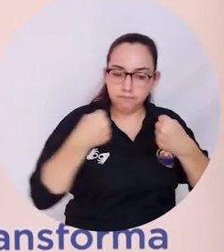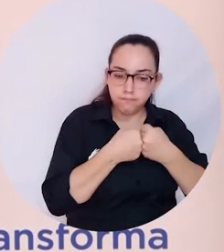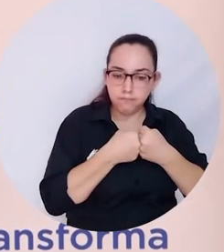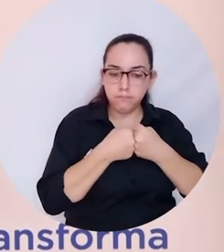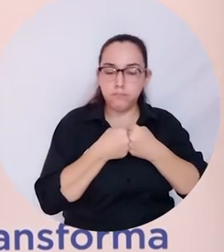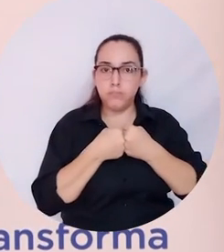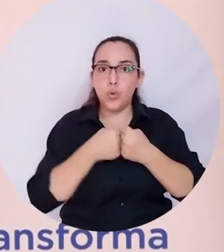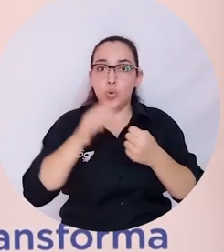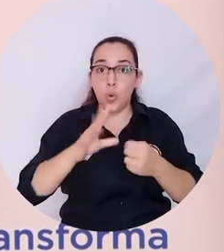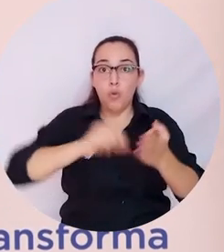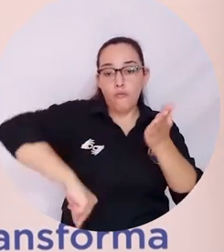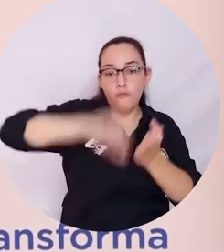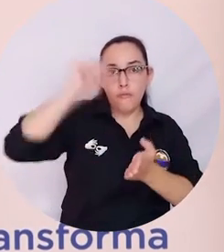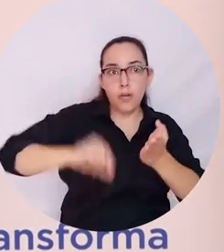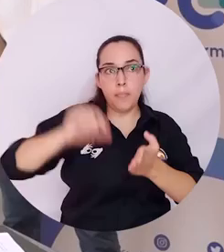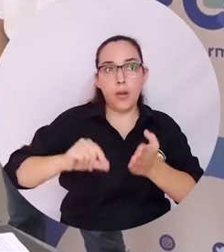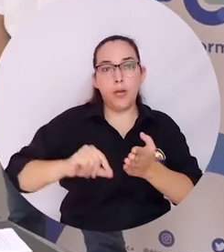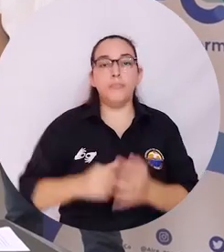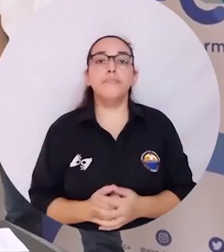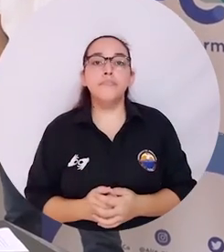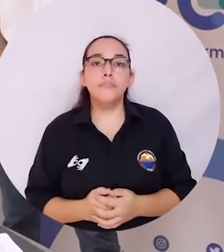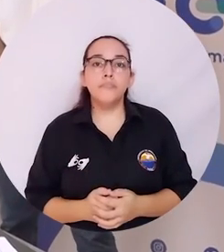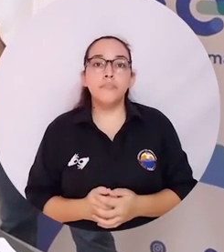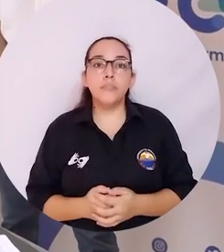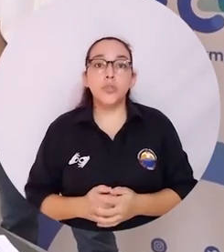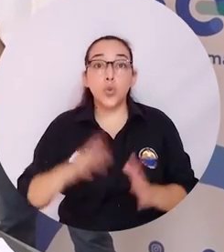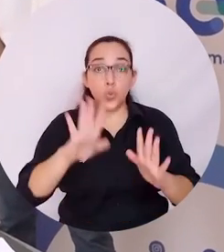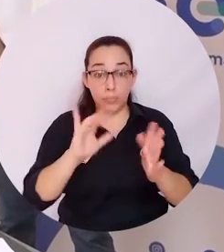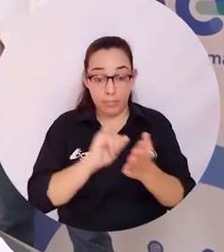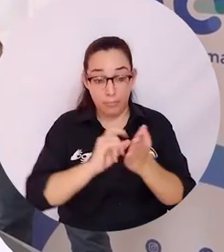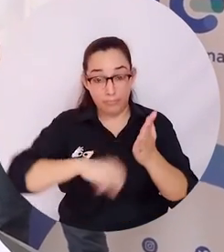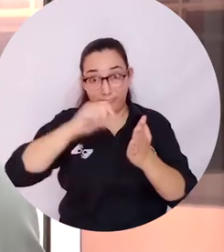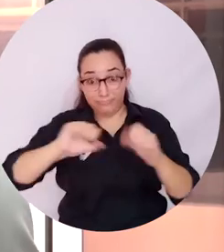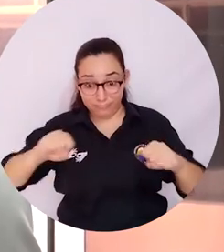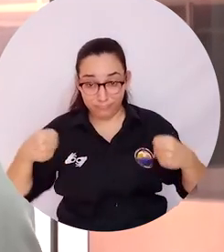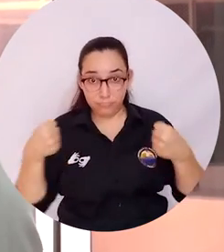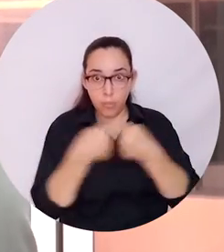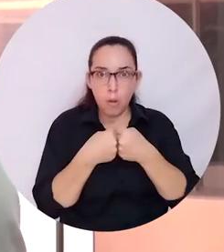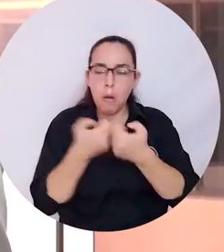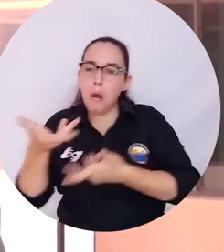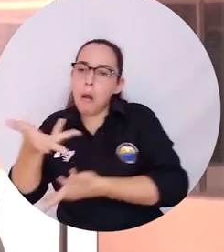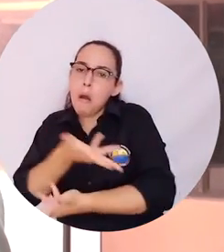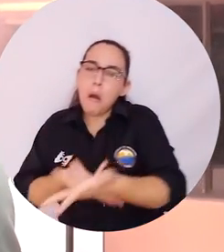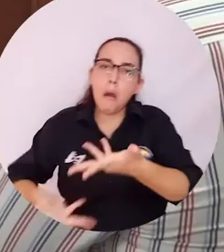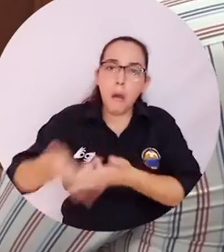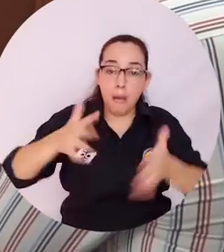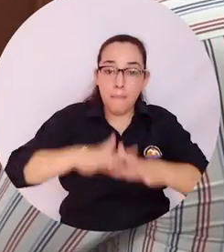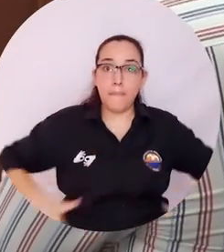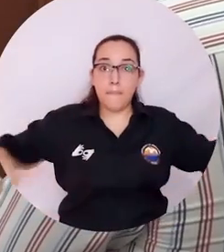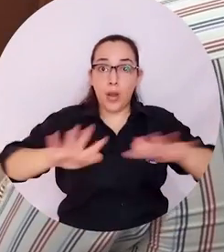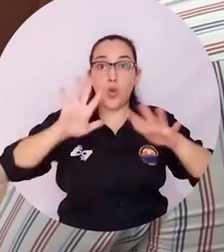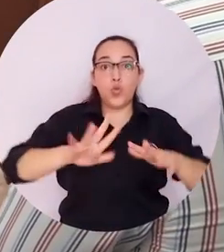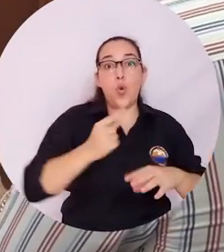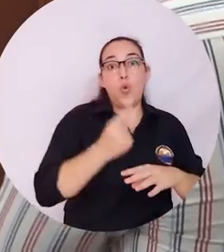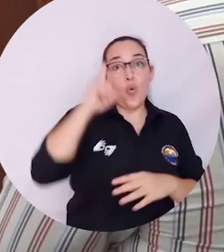hagan a través de ese convenio que hoy se firma con el rector. Con el establecimiento de esta alianza se consolida un espacio de interacción entre universidad, empresa y